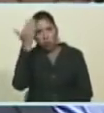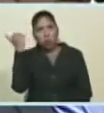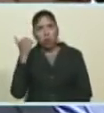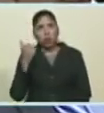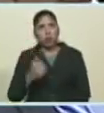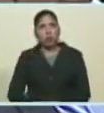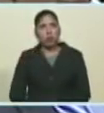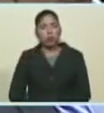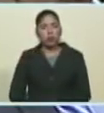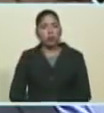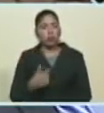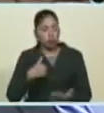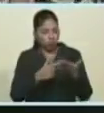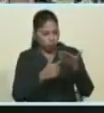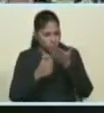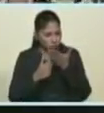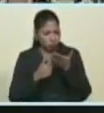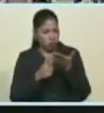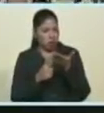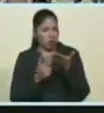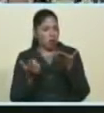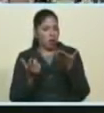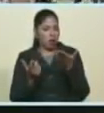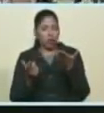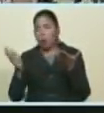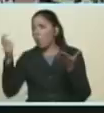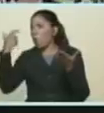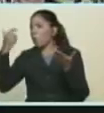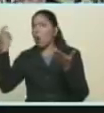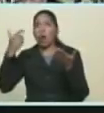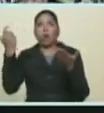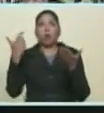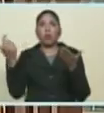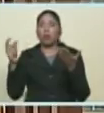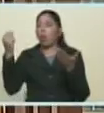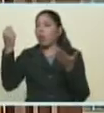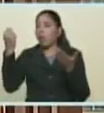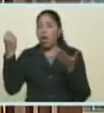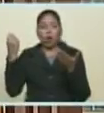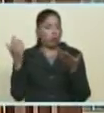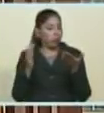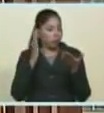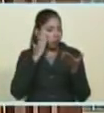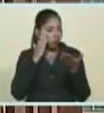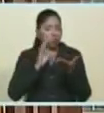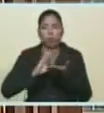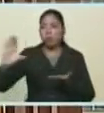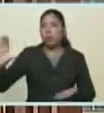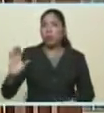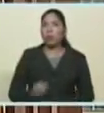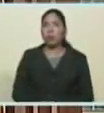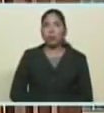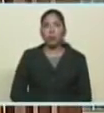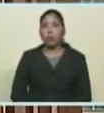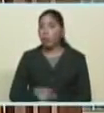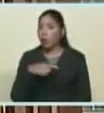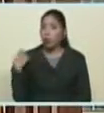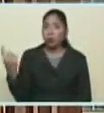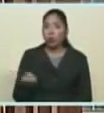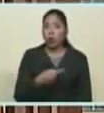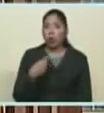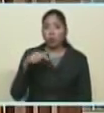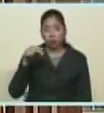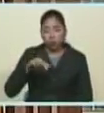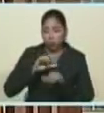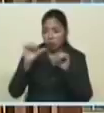presentan y yo saco los recursos donde haya que sacar, como siempre hacemos. Deben saber, gobernadores, todos están incluidos en